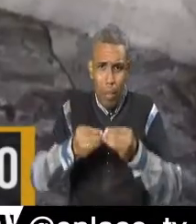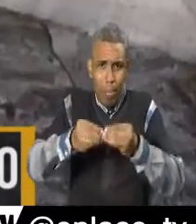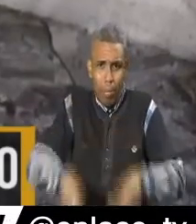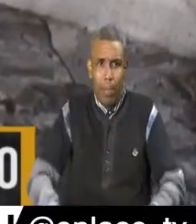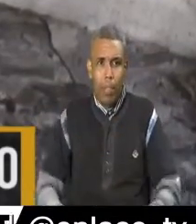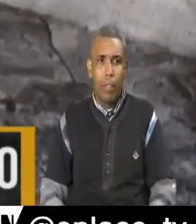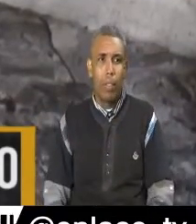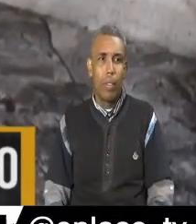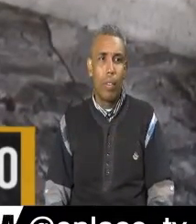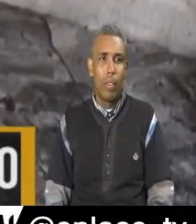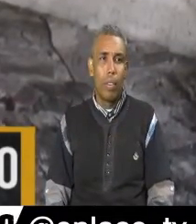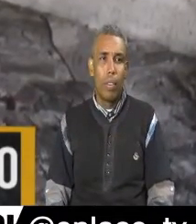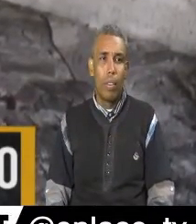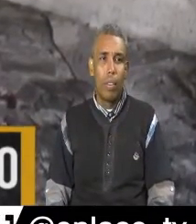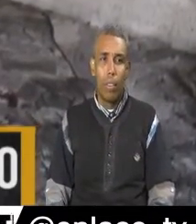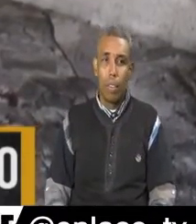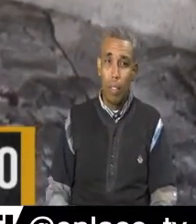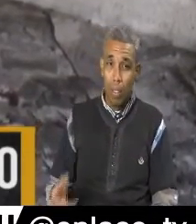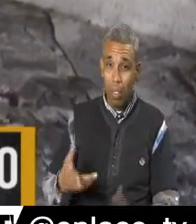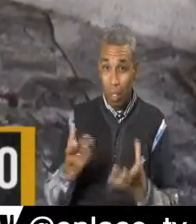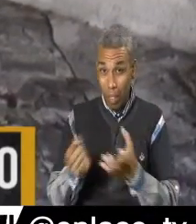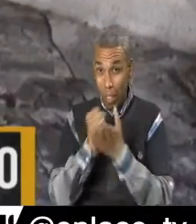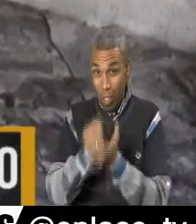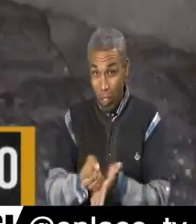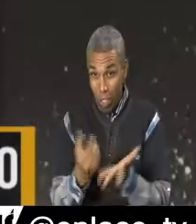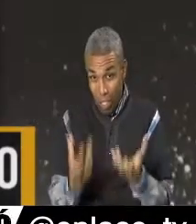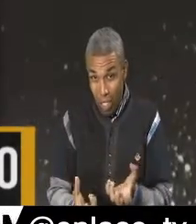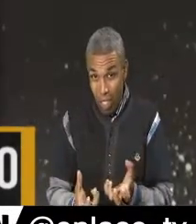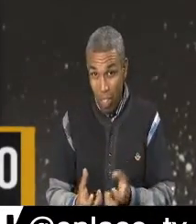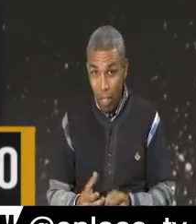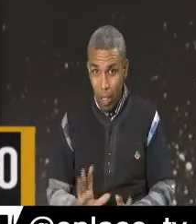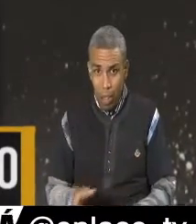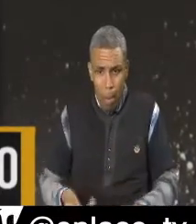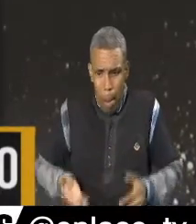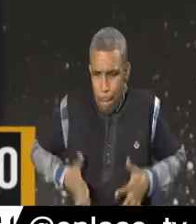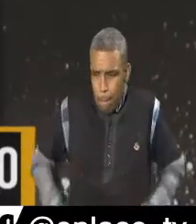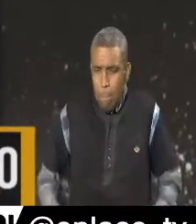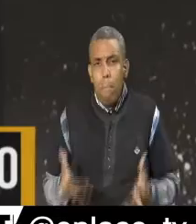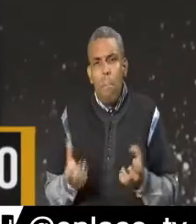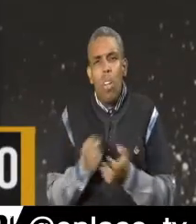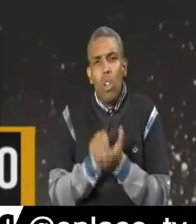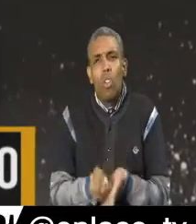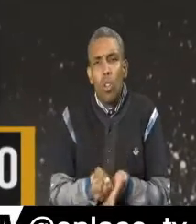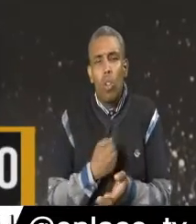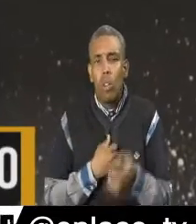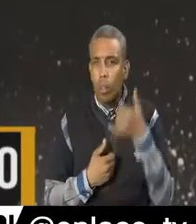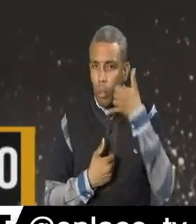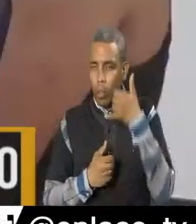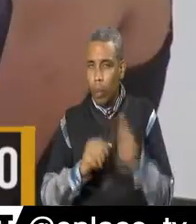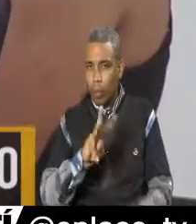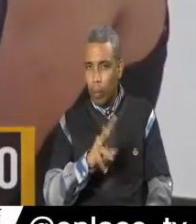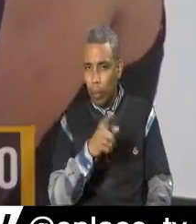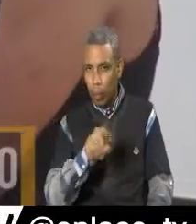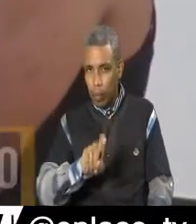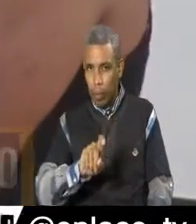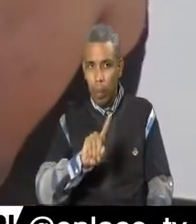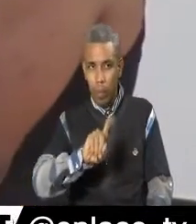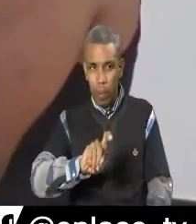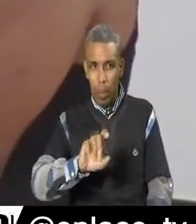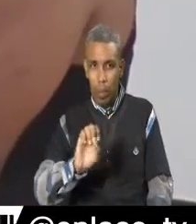Si usted quiere ayudar a esta familia que quedó literalmente con lo que tiene puesto, puede comunicarse al número